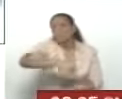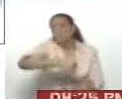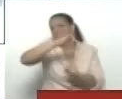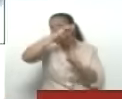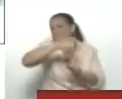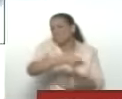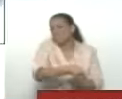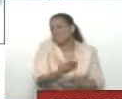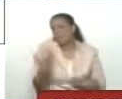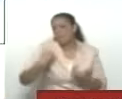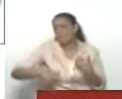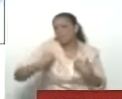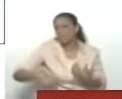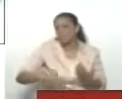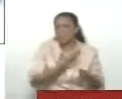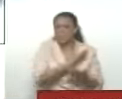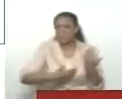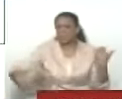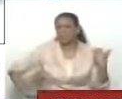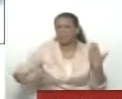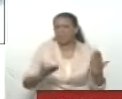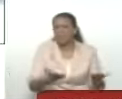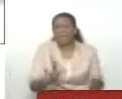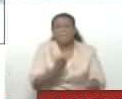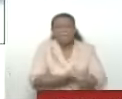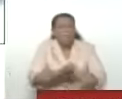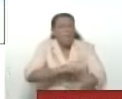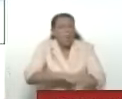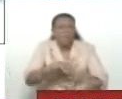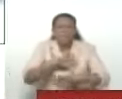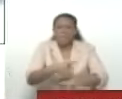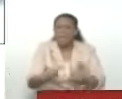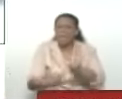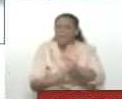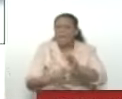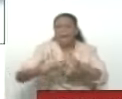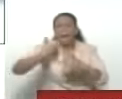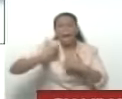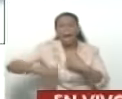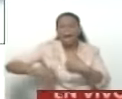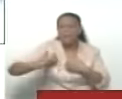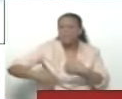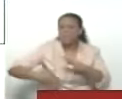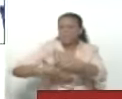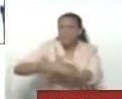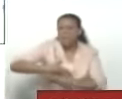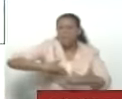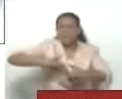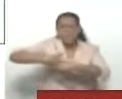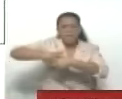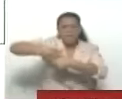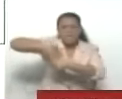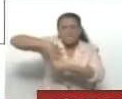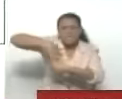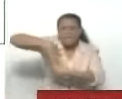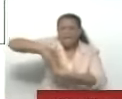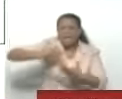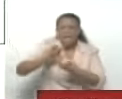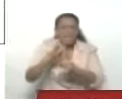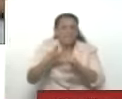títere, que representa los peores intereses de la Argentina de extrema derecha, de la Argentina de la